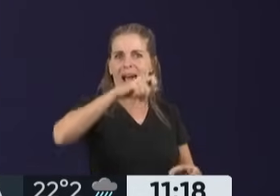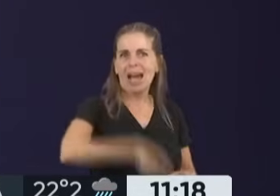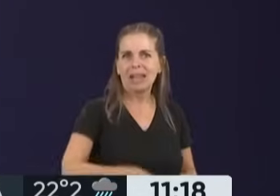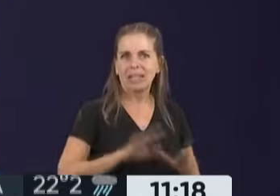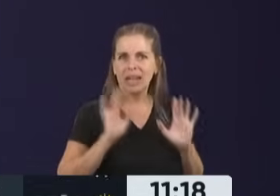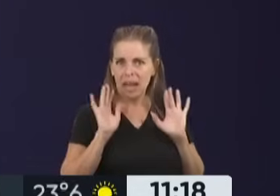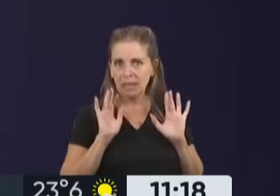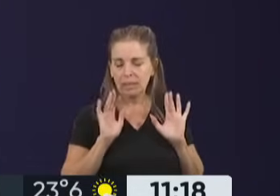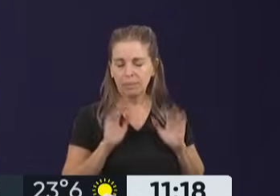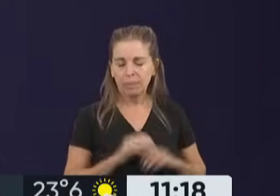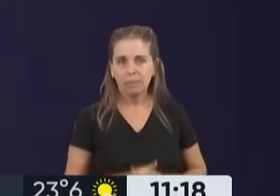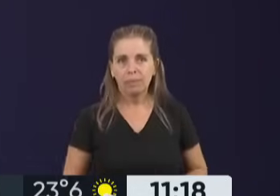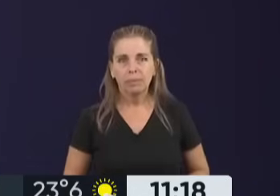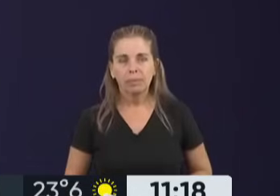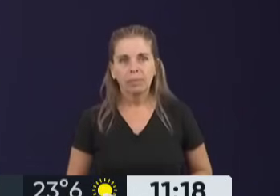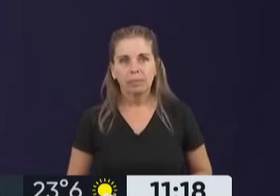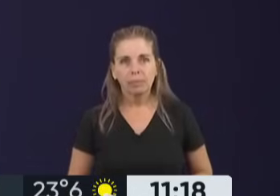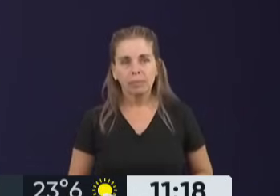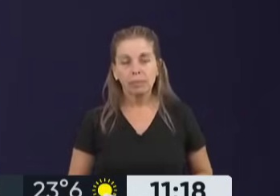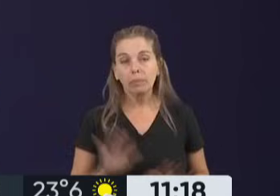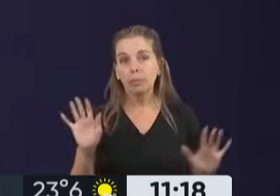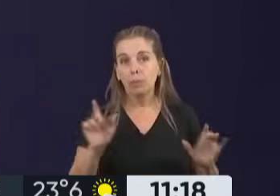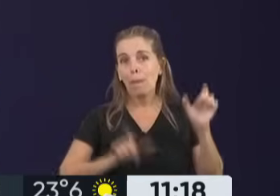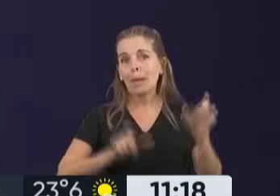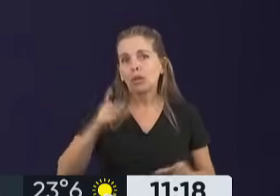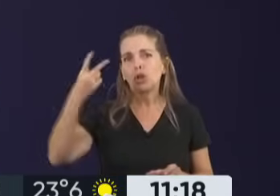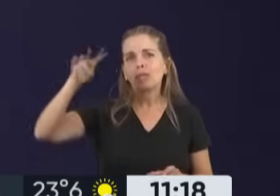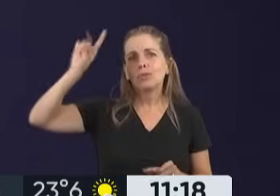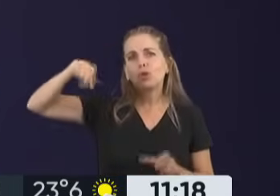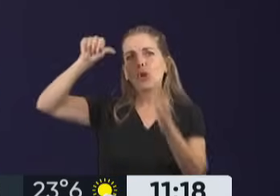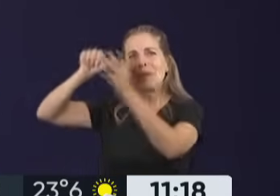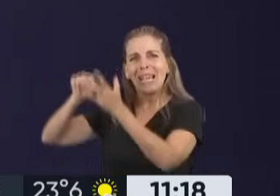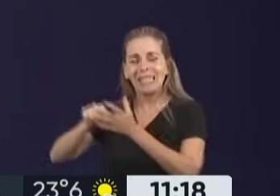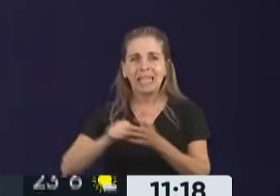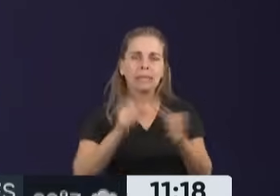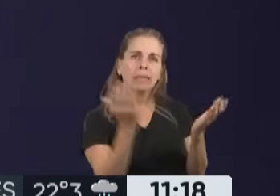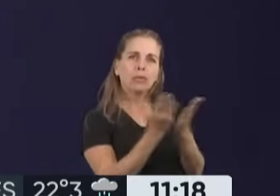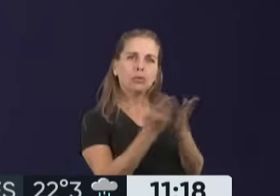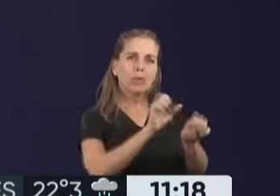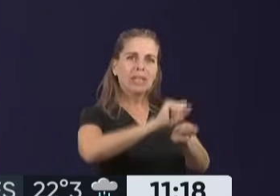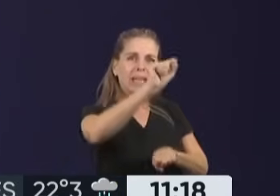en palabras un poco más coloquiales, no devuelve nada por esa educación que se